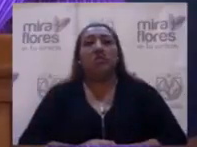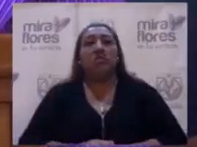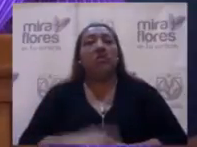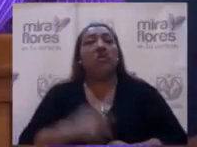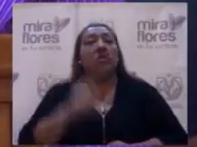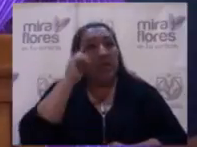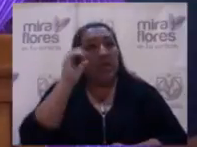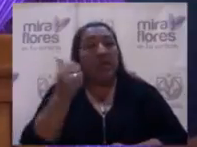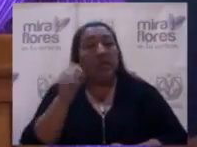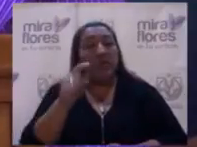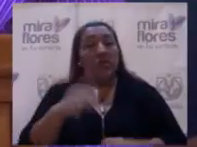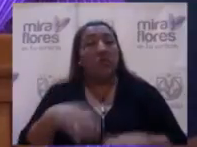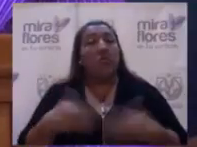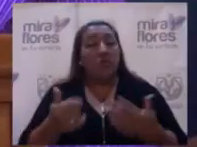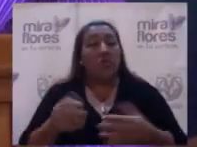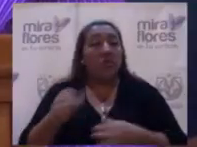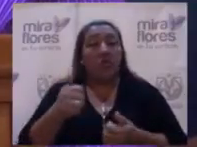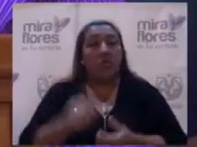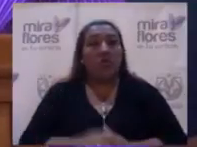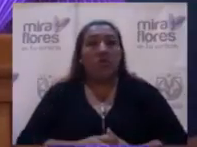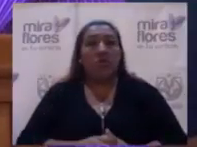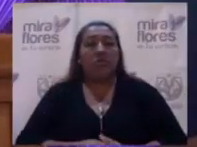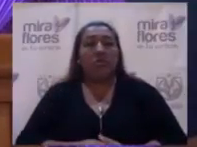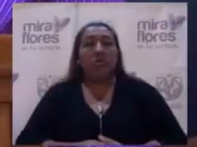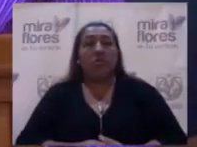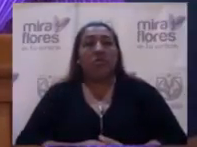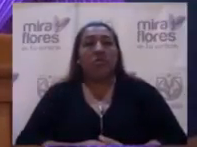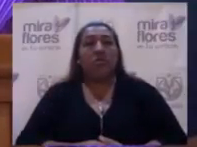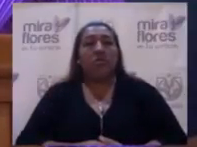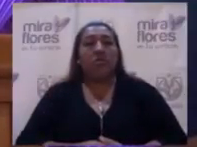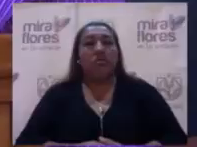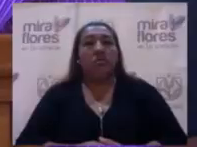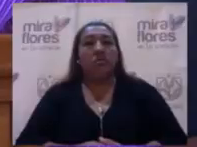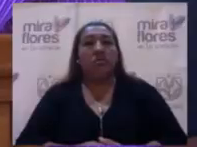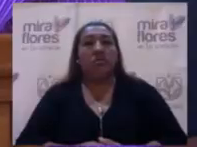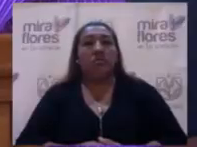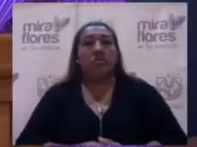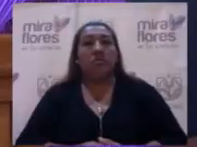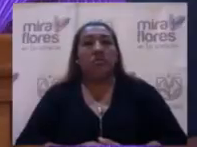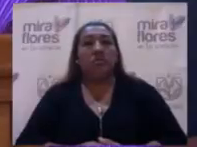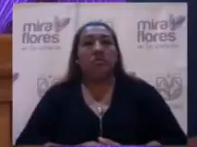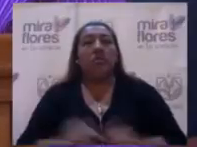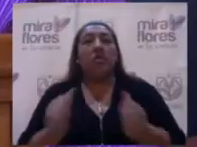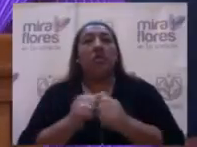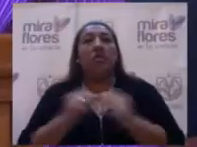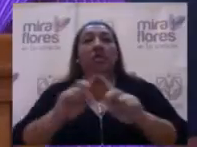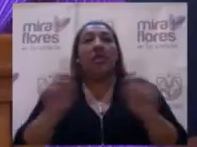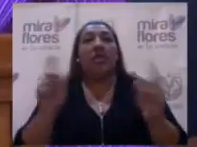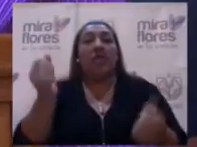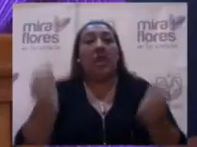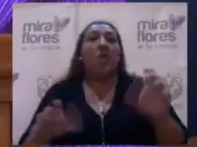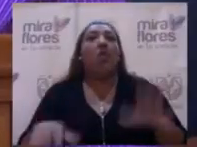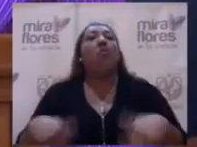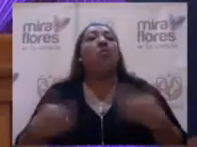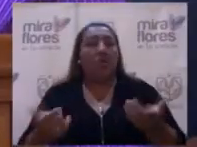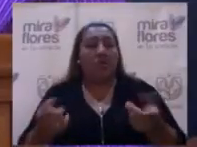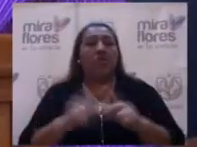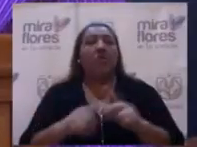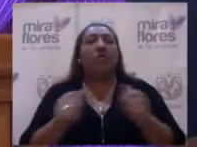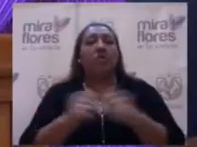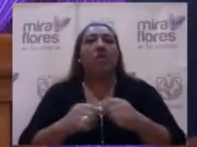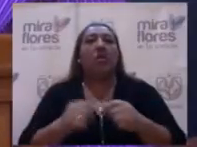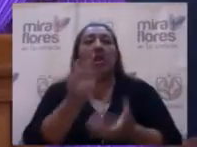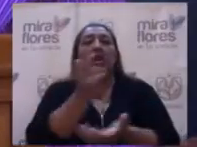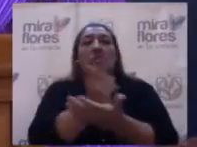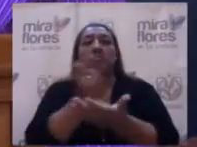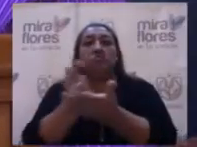que si una playa de estacionamiento es buena, los propietarios de vehículos van a asistir, van a ir a esas playas